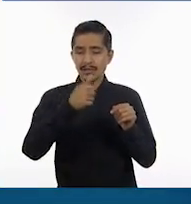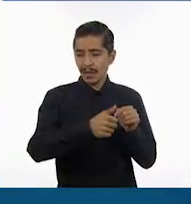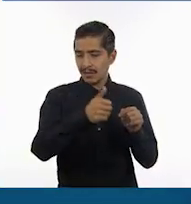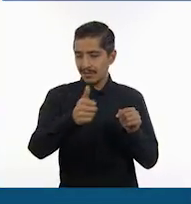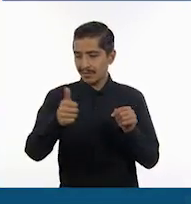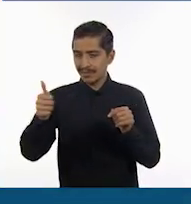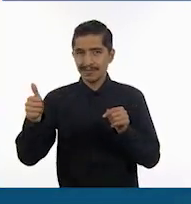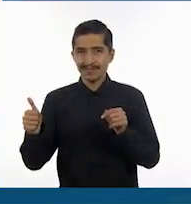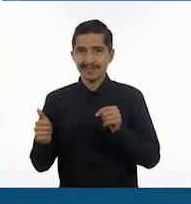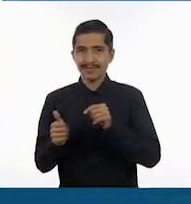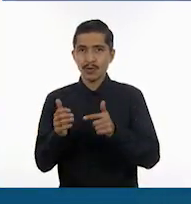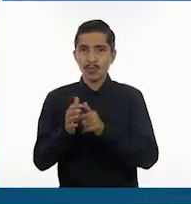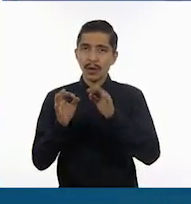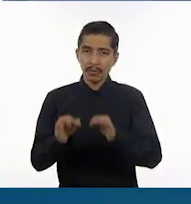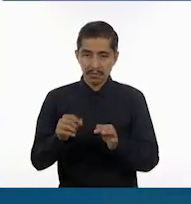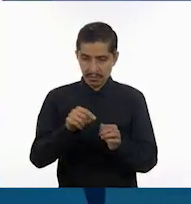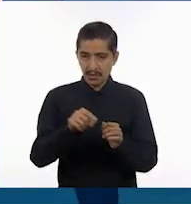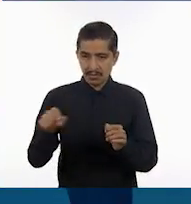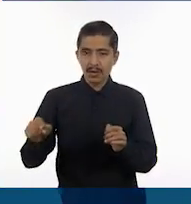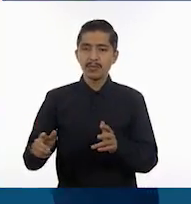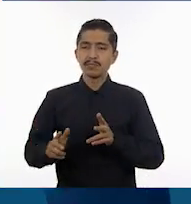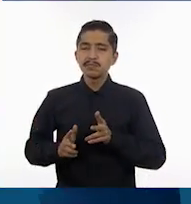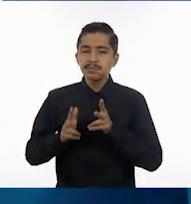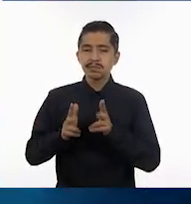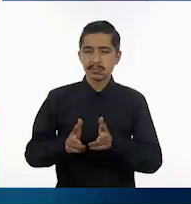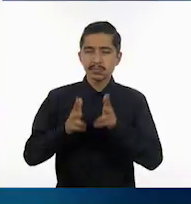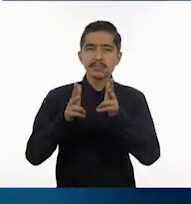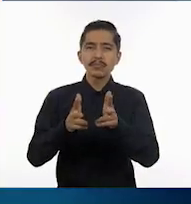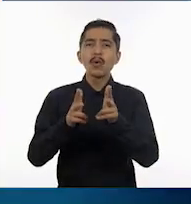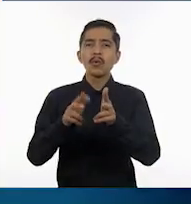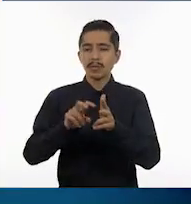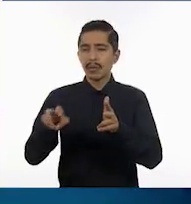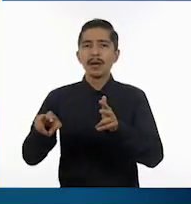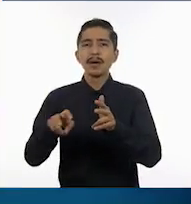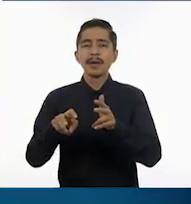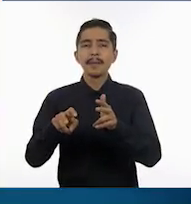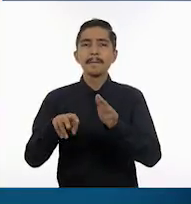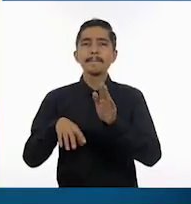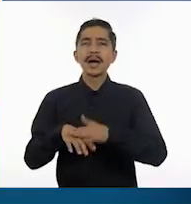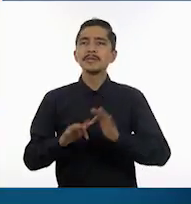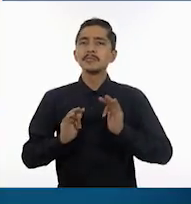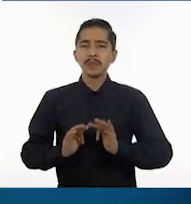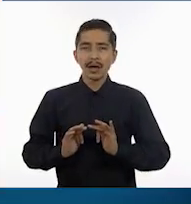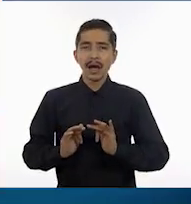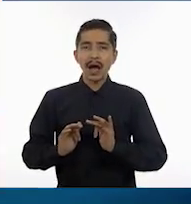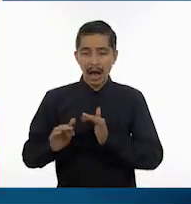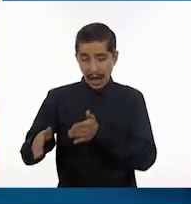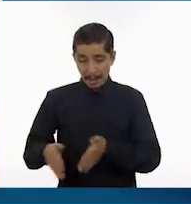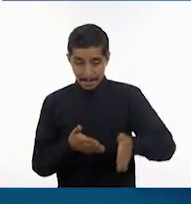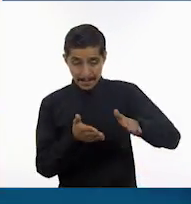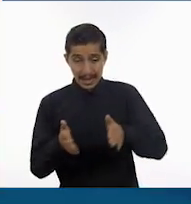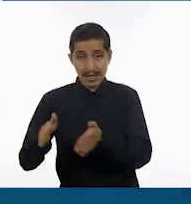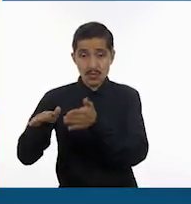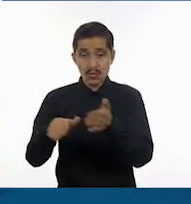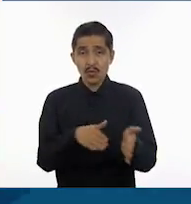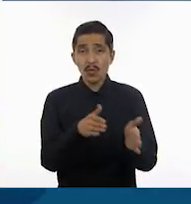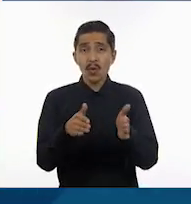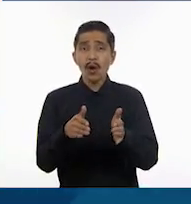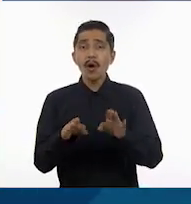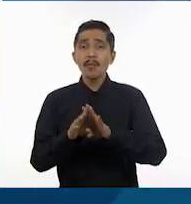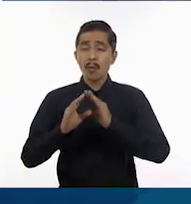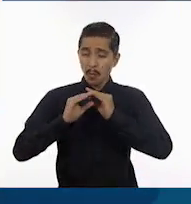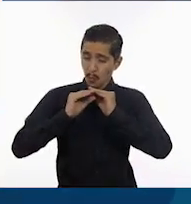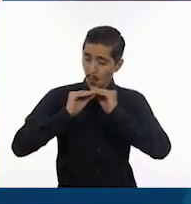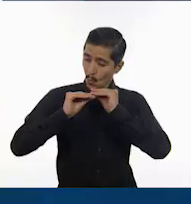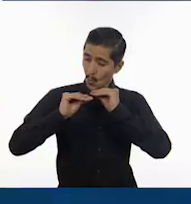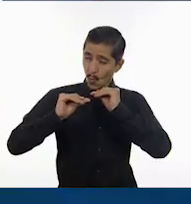lugar. Y con ello comenzamos a sentirnos más holgados. El camino carretero que conduce al desierto